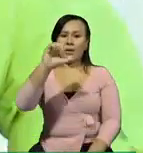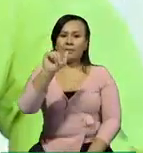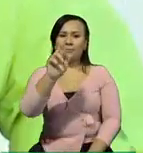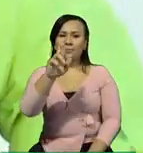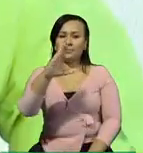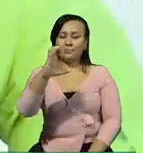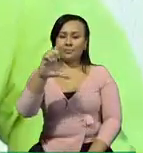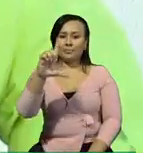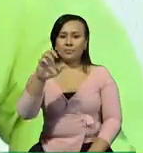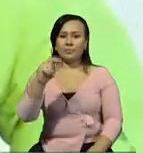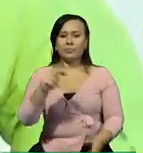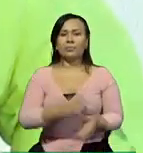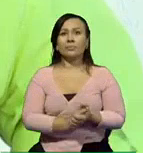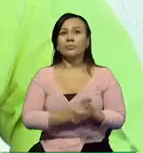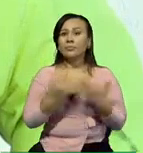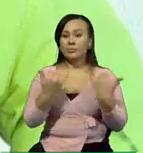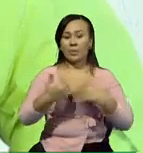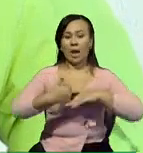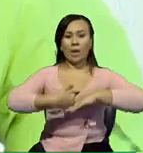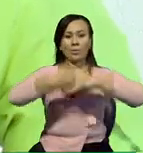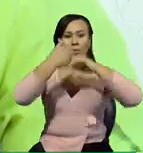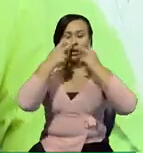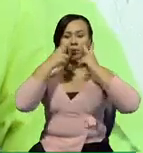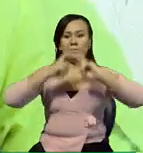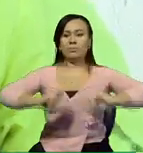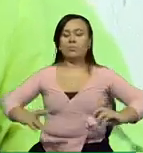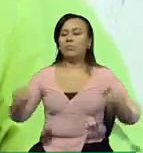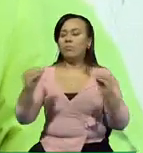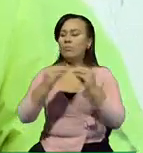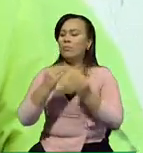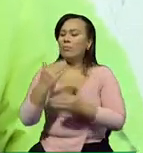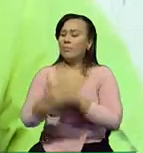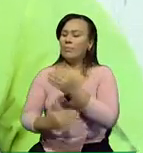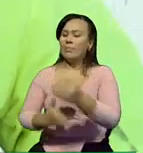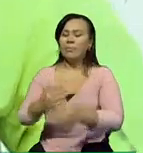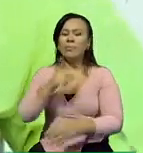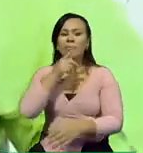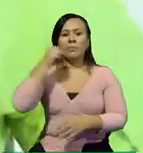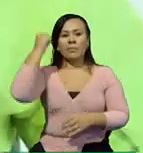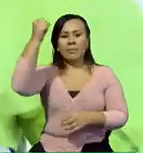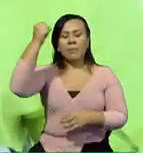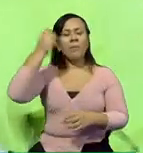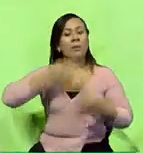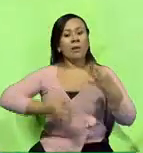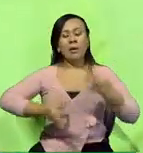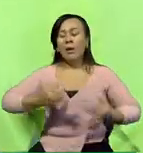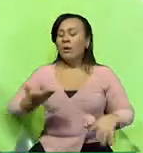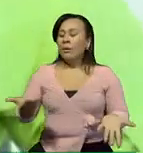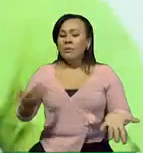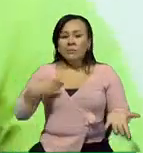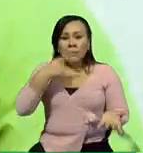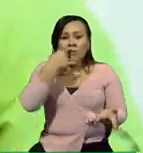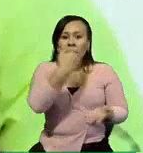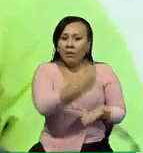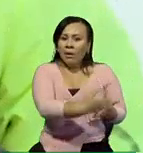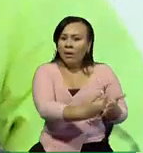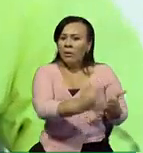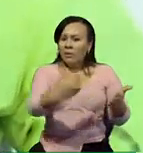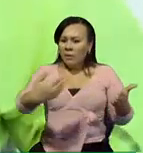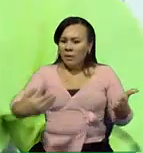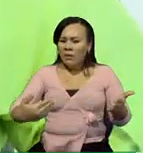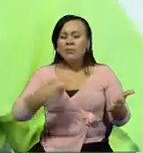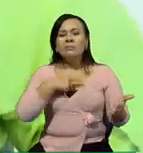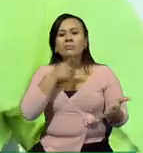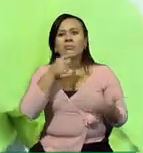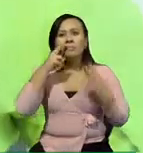partecito policial se le enviará a la autoridad competente, tanto como es Junta Cantonal de Protección de Derechos y pues de la niña y de la ciencia, para que aboque conocimiento